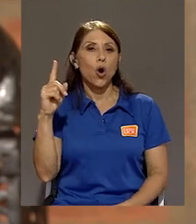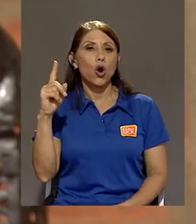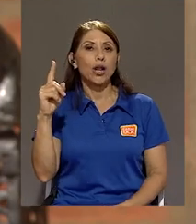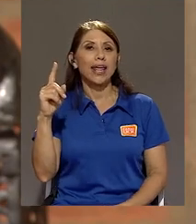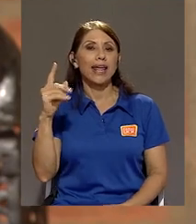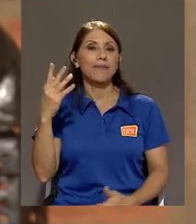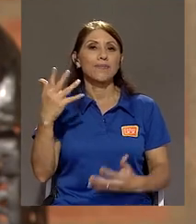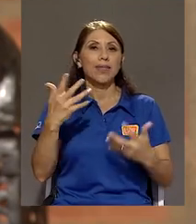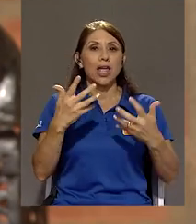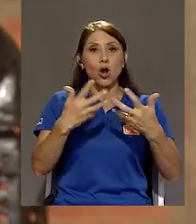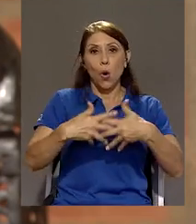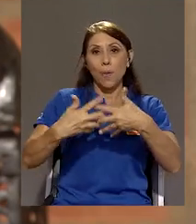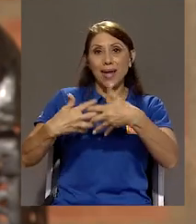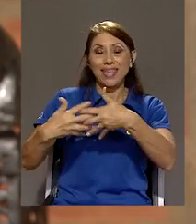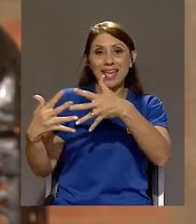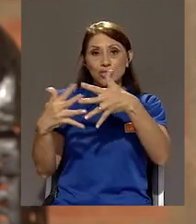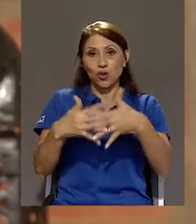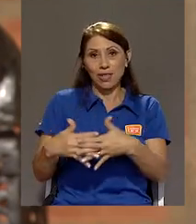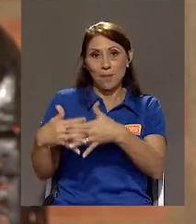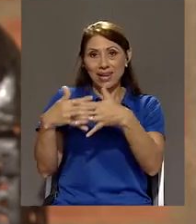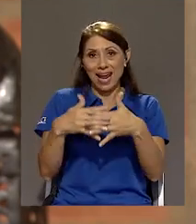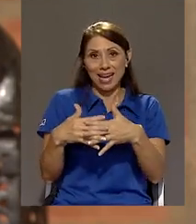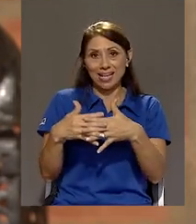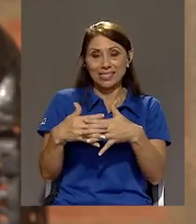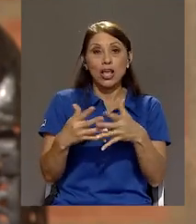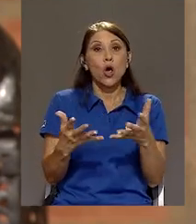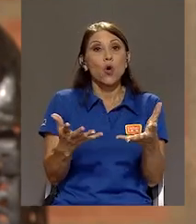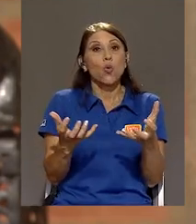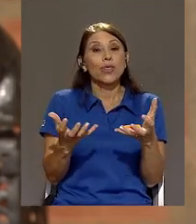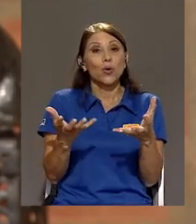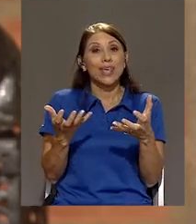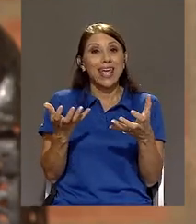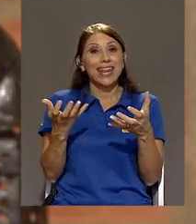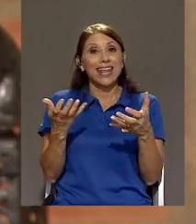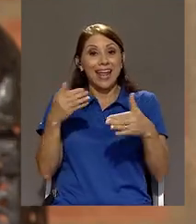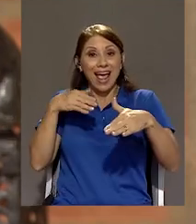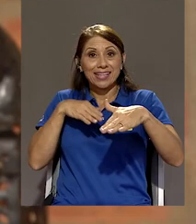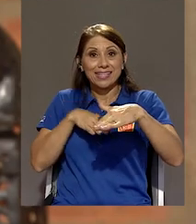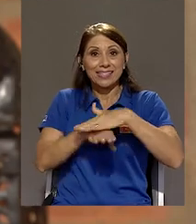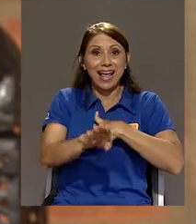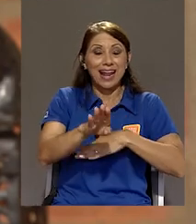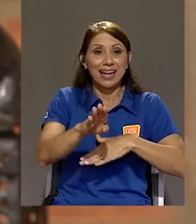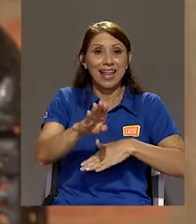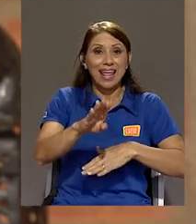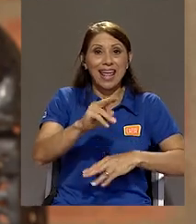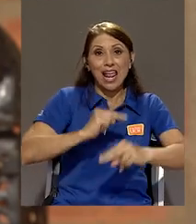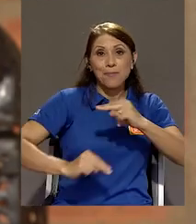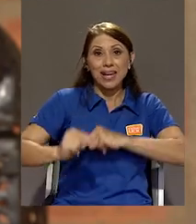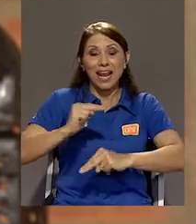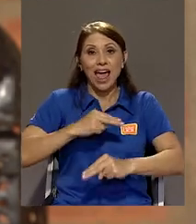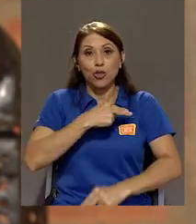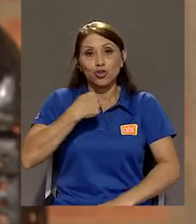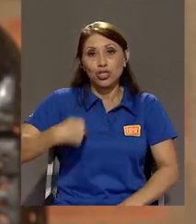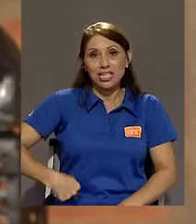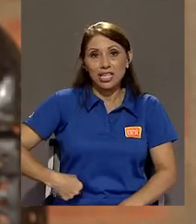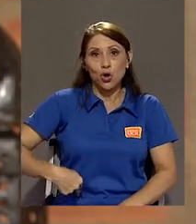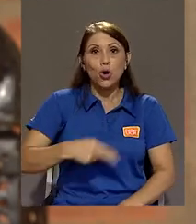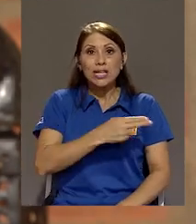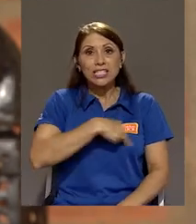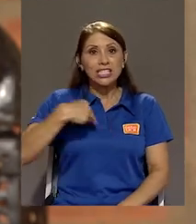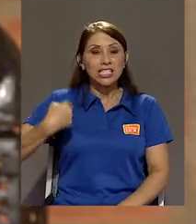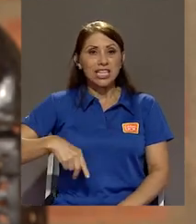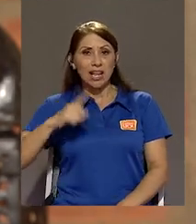el hecho de que las compañías norteamericanas, cuando quieren ir a accesar el mercado chino, China les